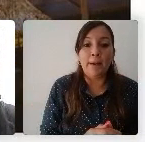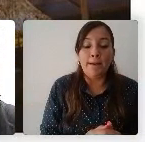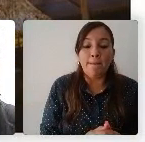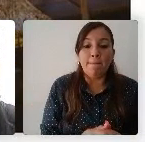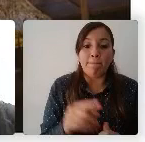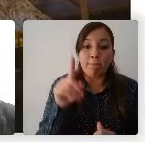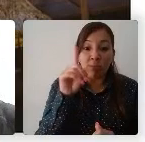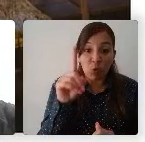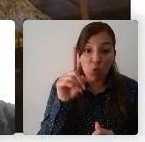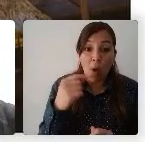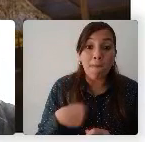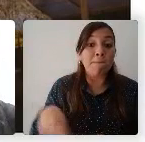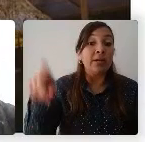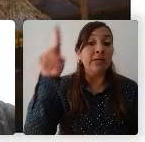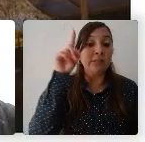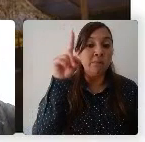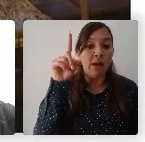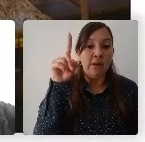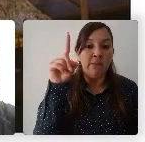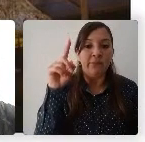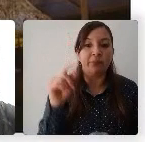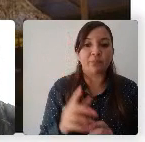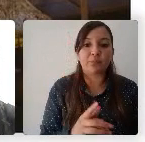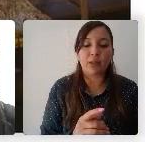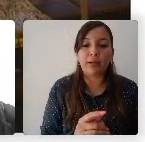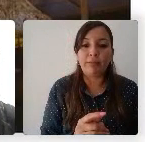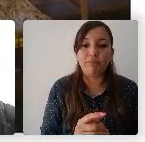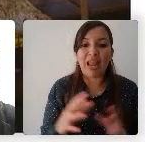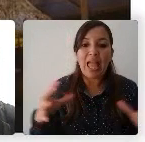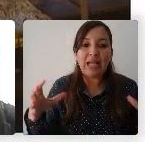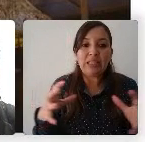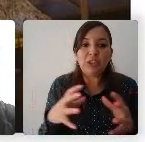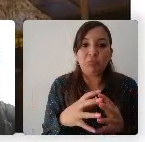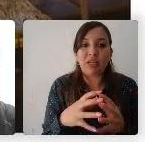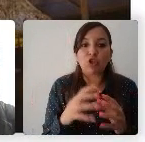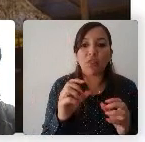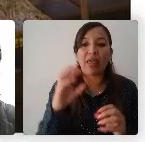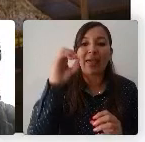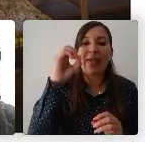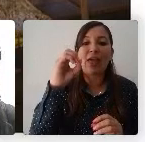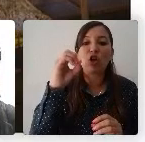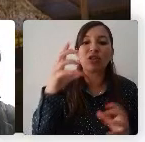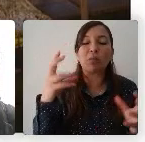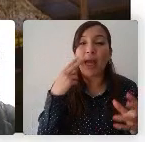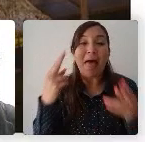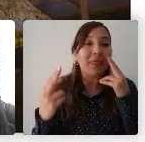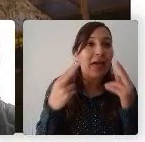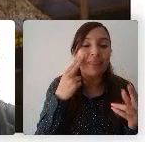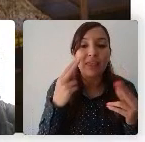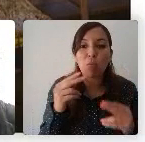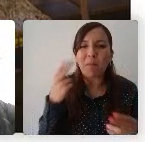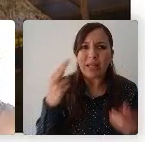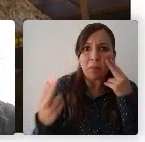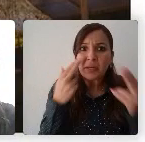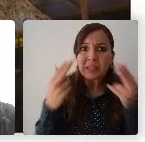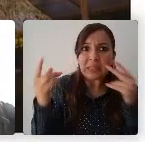de los principales, no solamente un espacio interesante de ecosistema, sino es uno de los principales atractivos más visitados